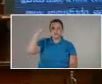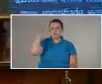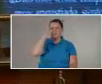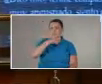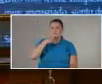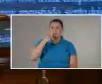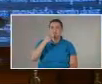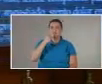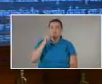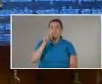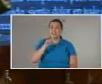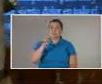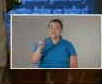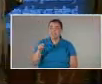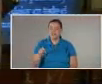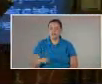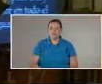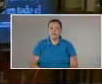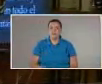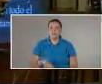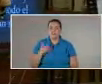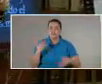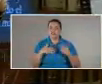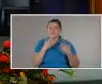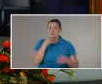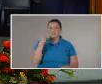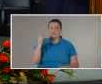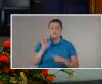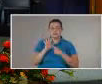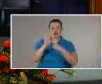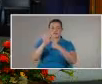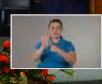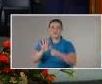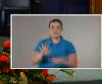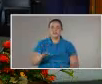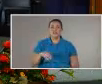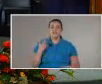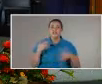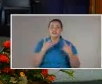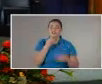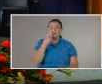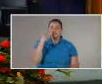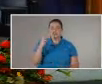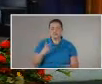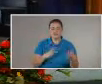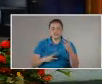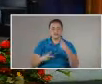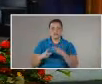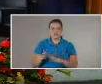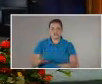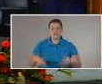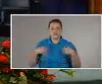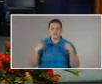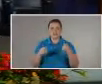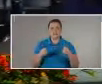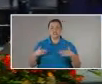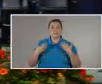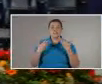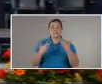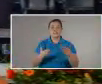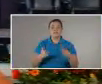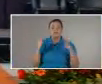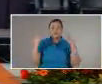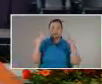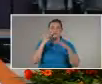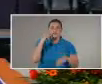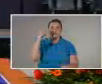el gozo de Dios se va a manifestar. En ellos el gozo de Dios se vuelve fuerza. Démosle un aplauso al Señor,